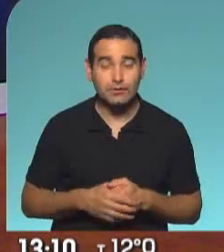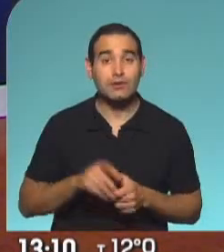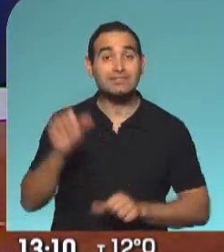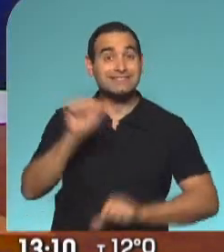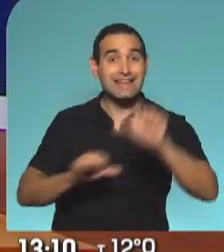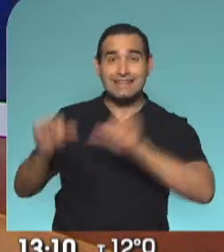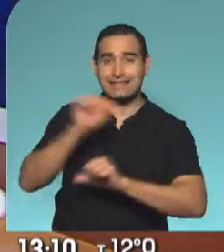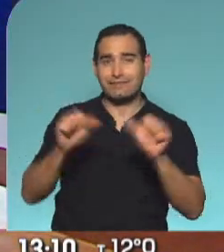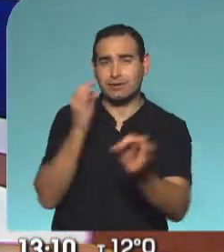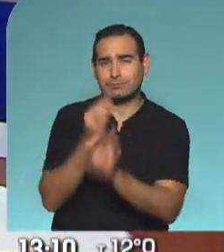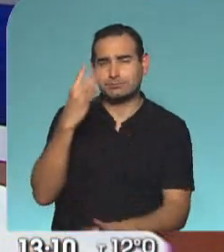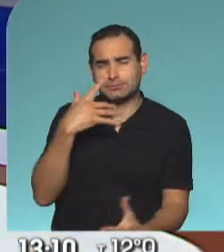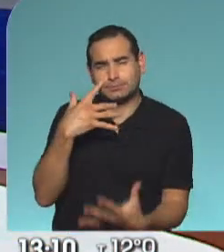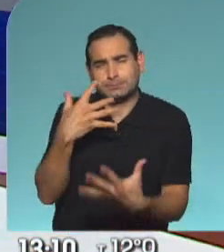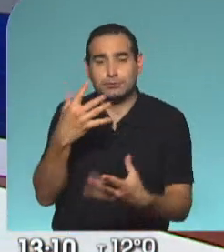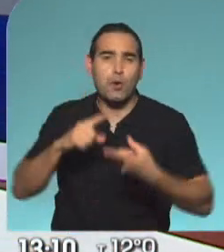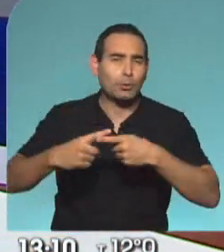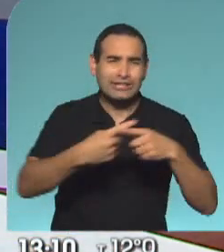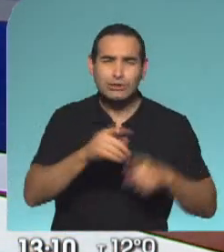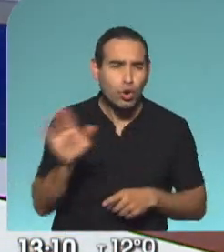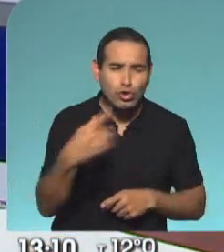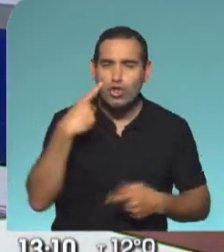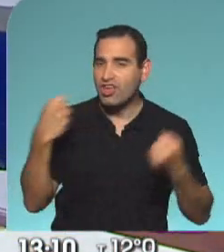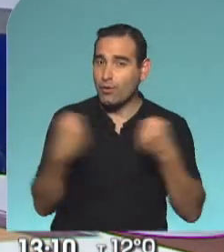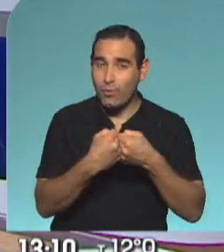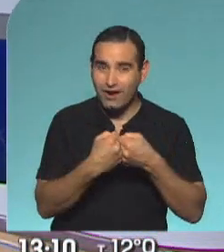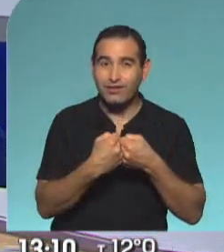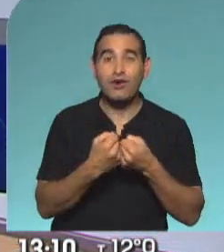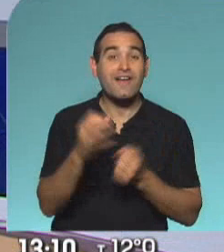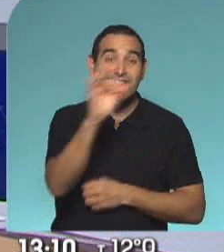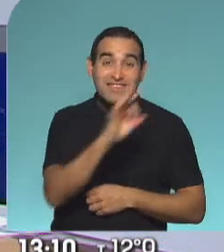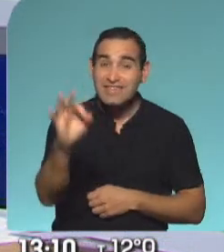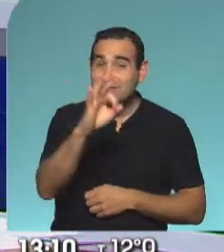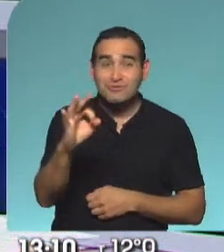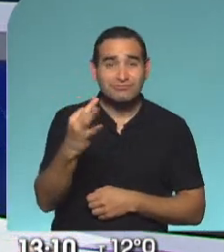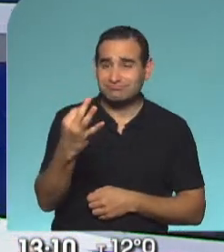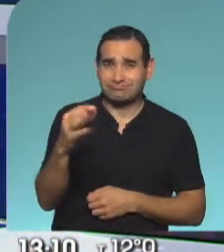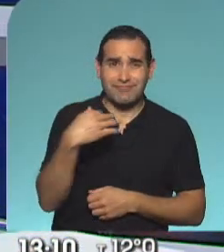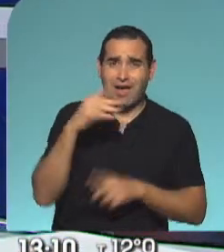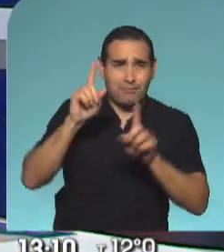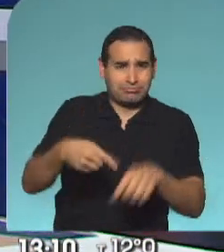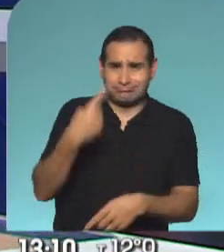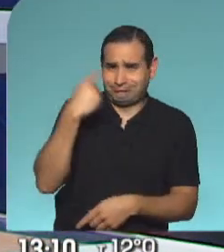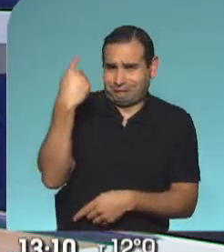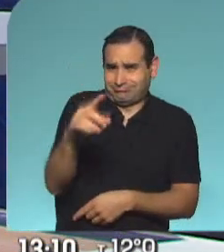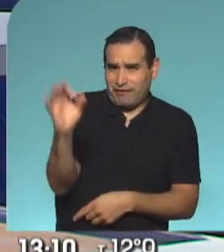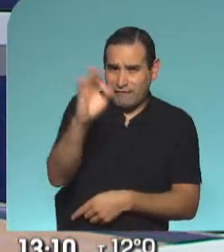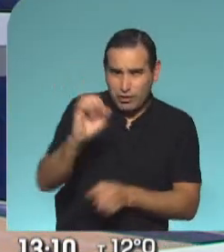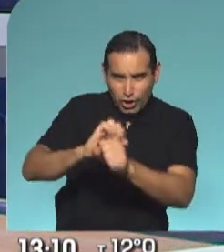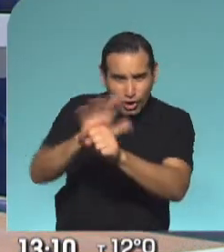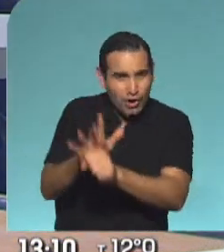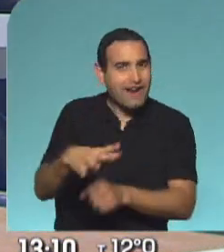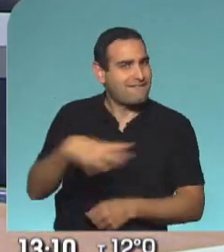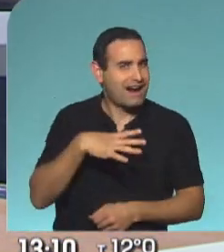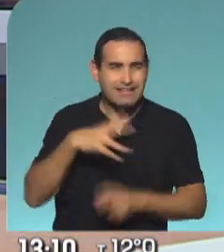Científicos más prestigiosos, los políticos, todos coinciden que acerca de este virus sabíamos nada, sabemos poco y todavía nos resta